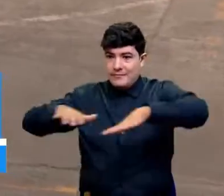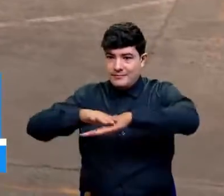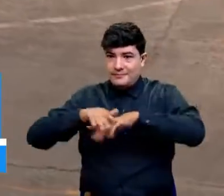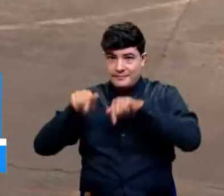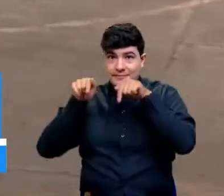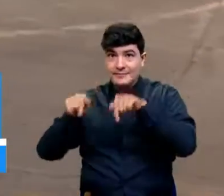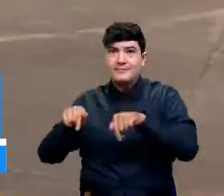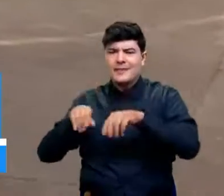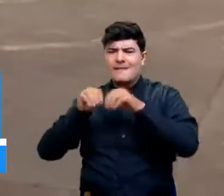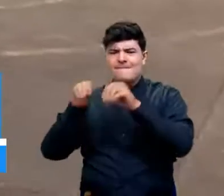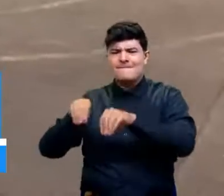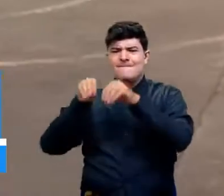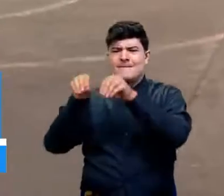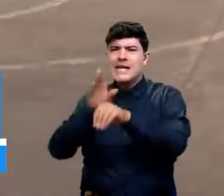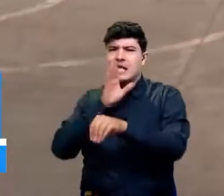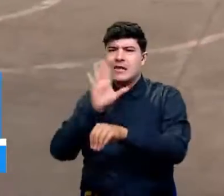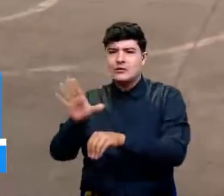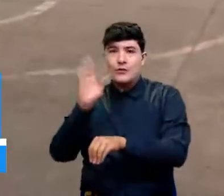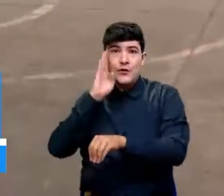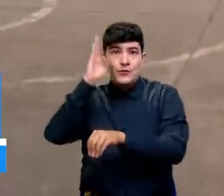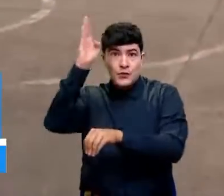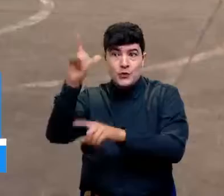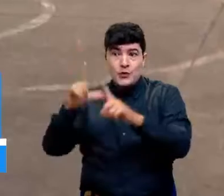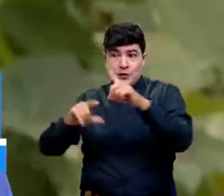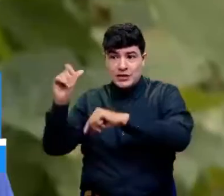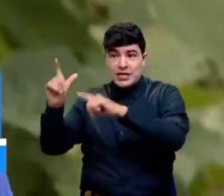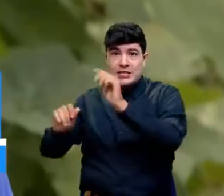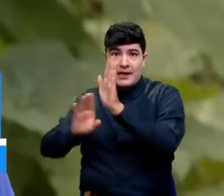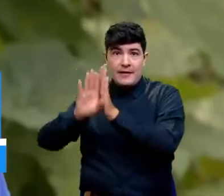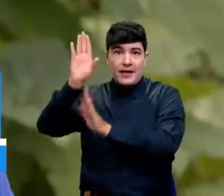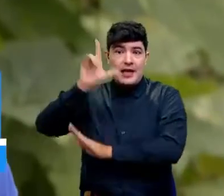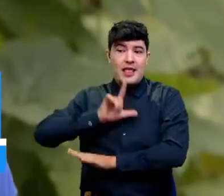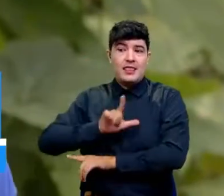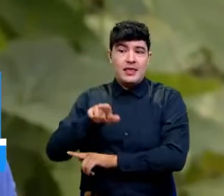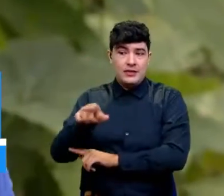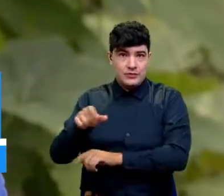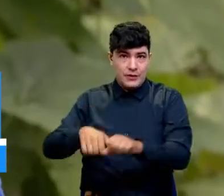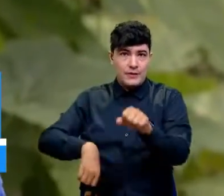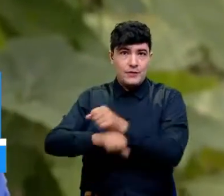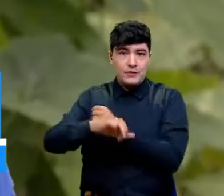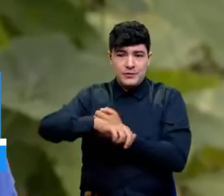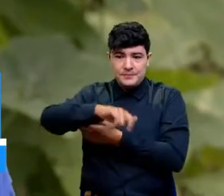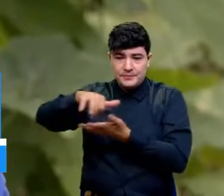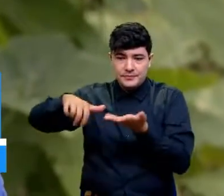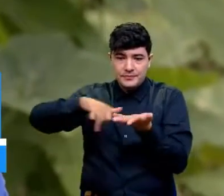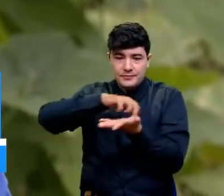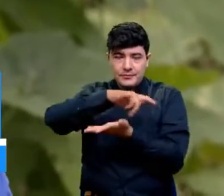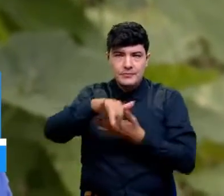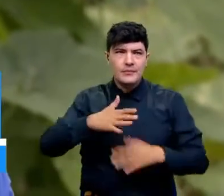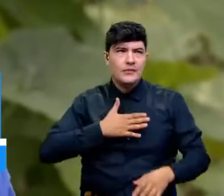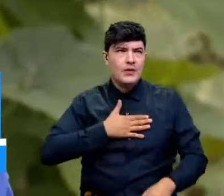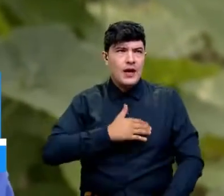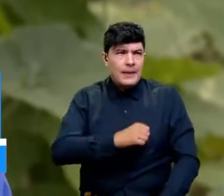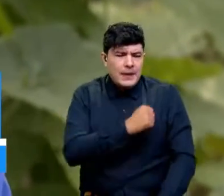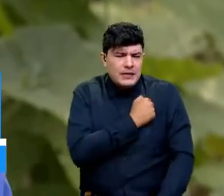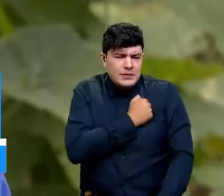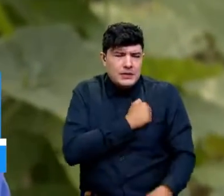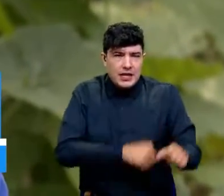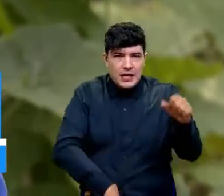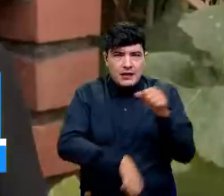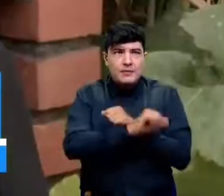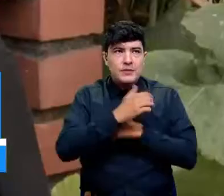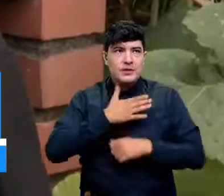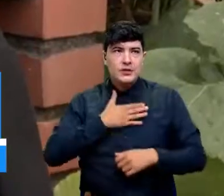preparar las futuras estrellas del fútbol santandereano. Jugando fútbol, mi pasión es el fútbol y cuando grande quiero ser